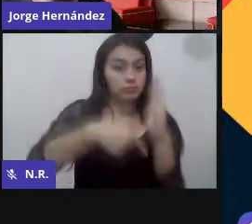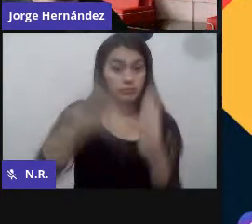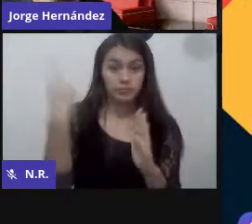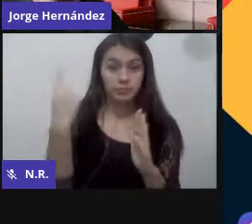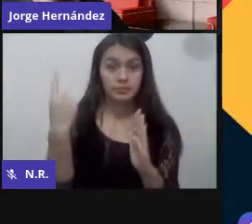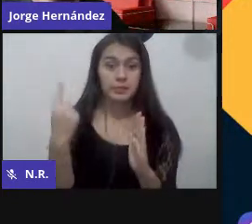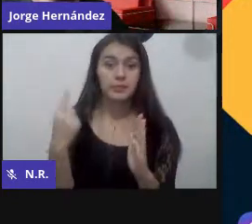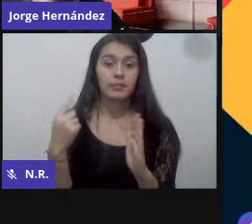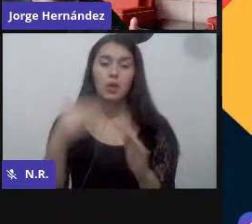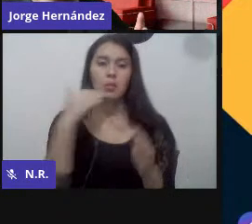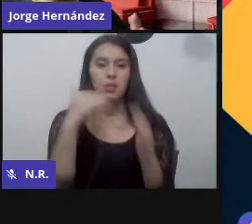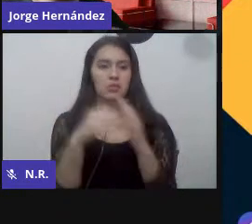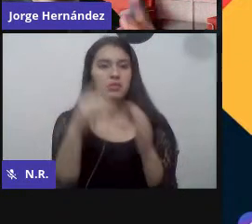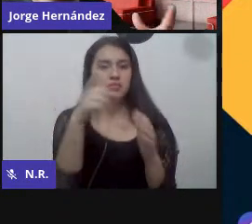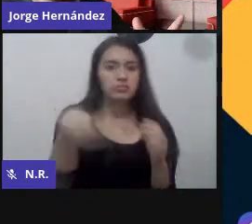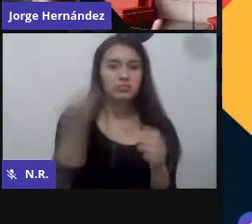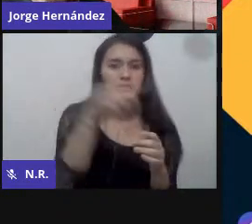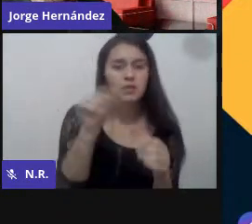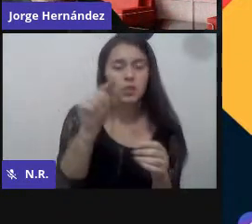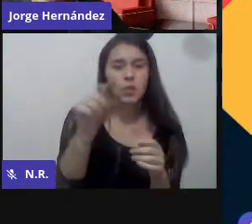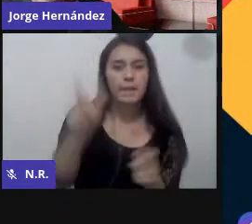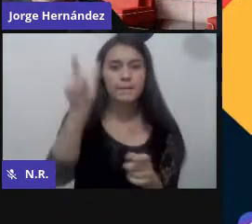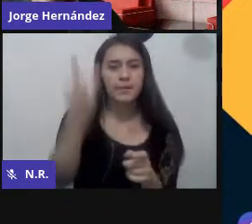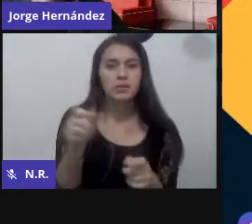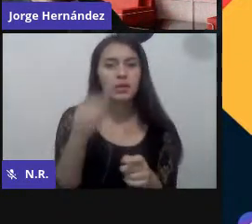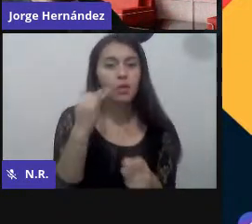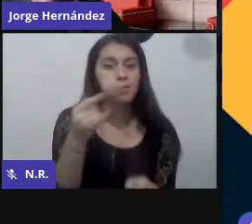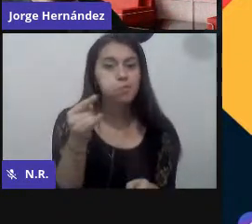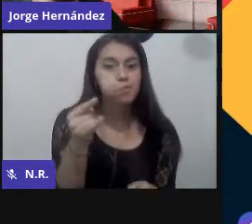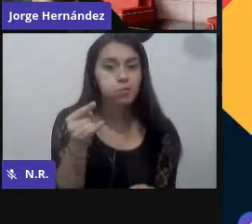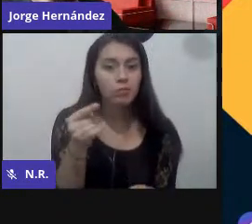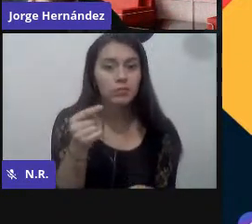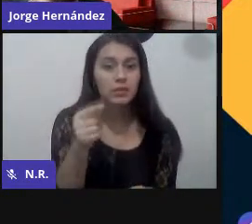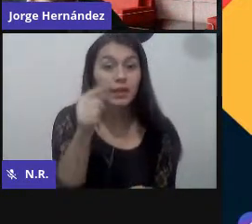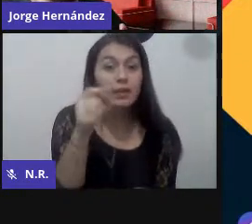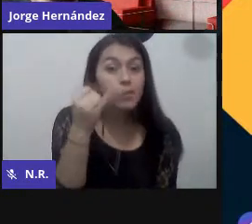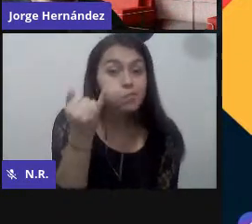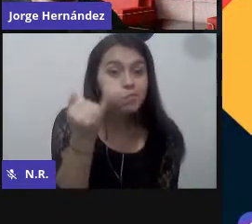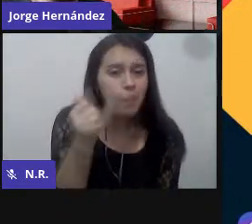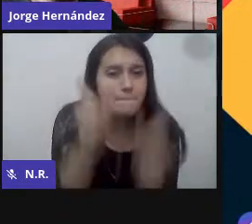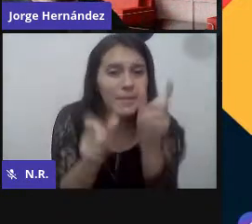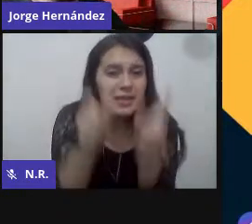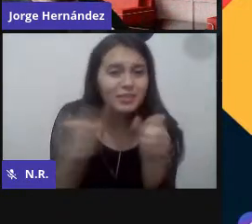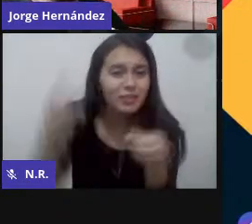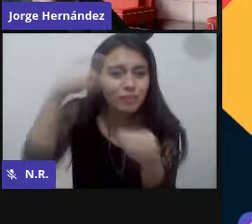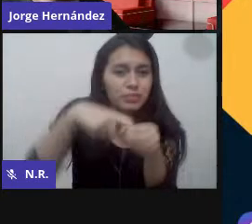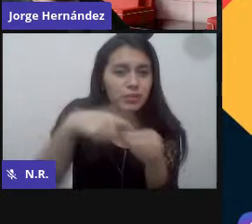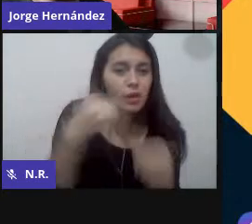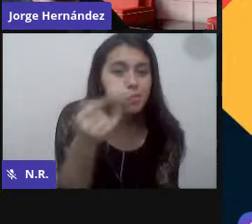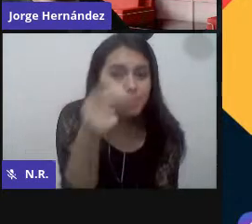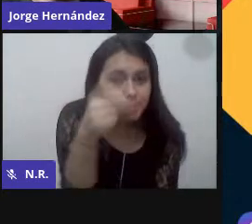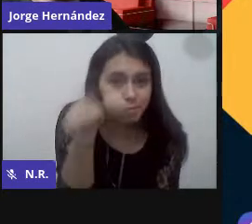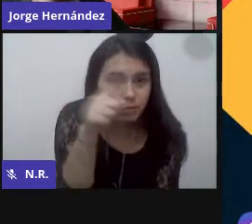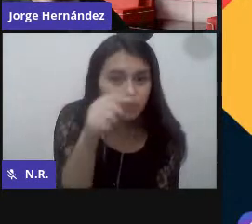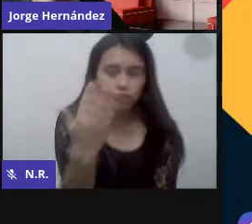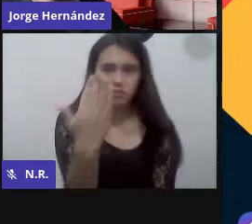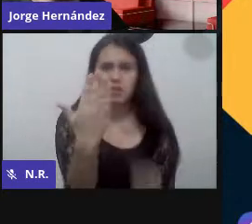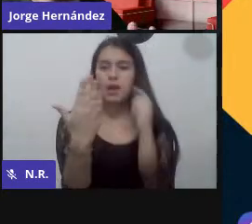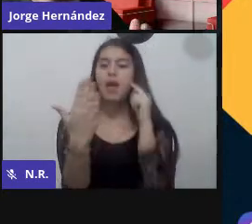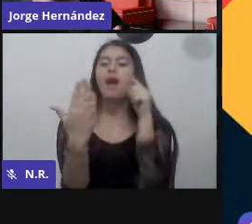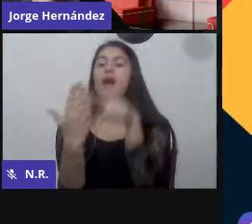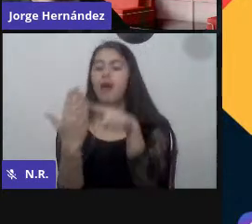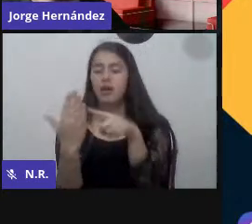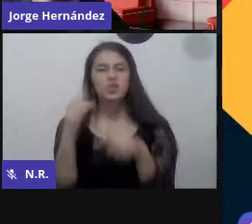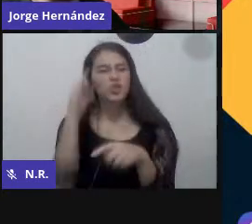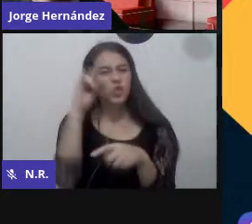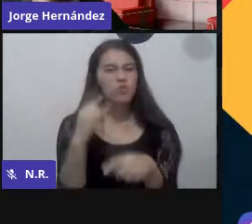ejemplo, digamos, pueden ver que una persona se conectó ahí. Entonces ustedes en la misma pantalla van a poder estar viendo e